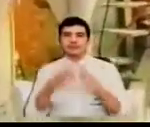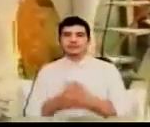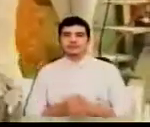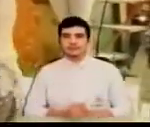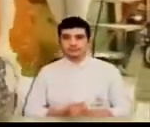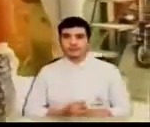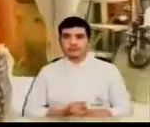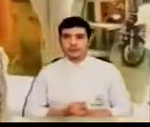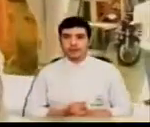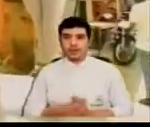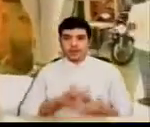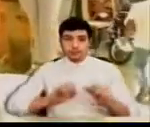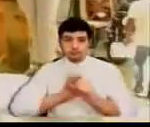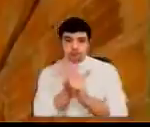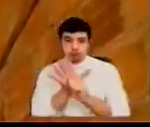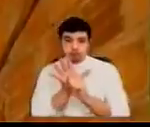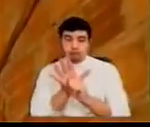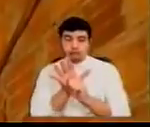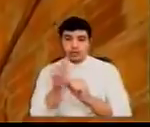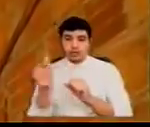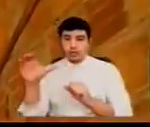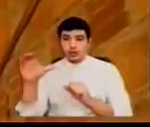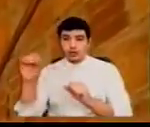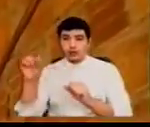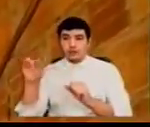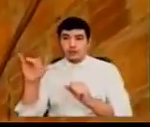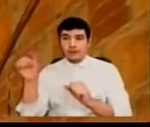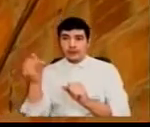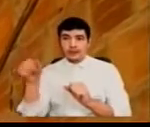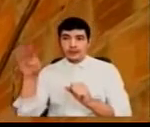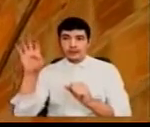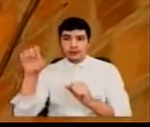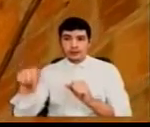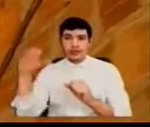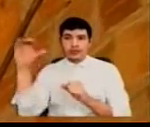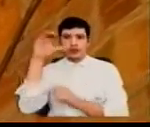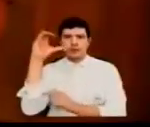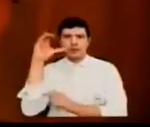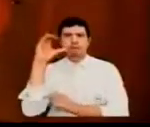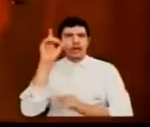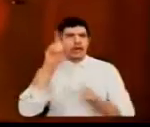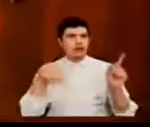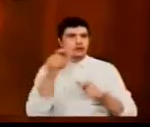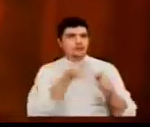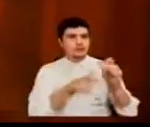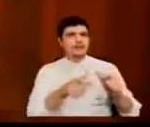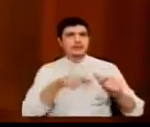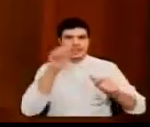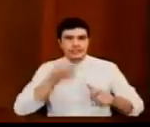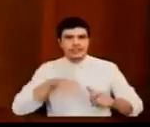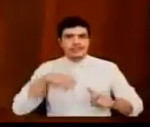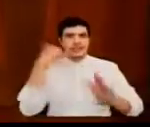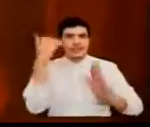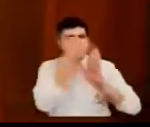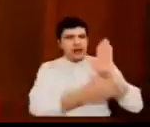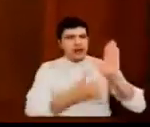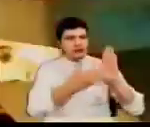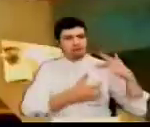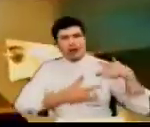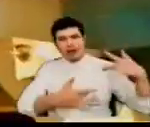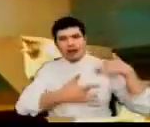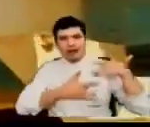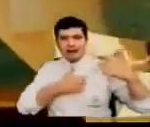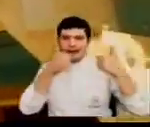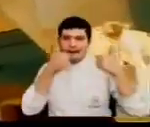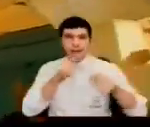otras oportunidades ha evidenciado ciertas irregularidades, sobre todo en la contratación para las ayudas humanitarias. Tanto